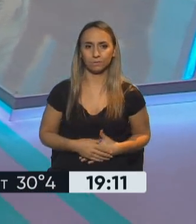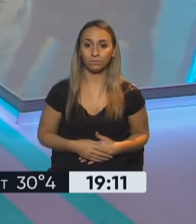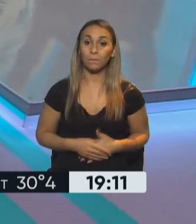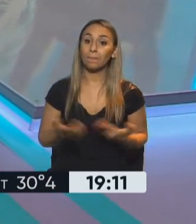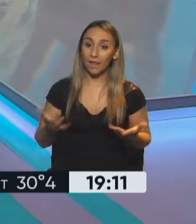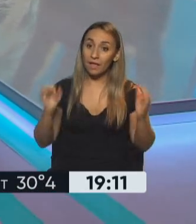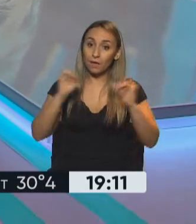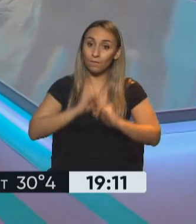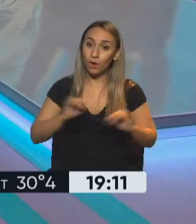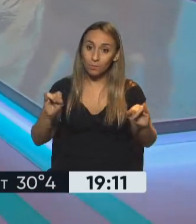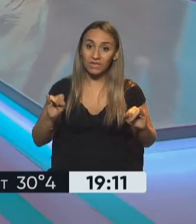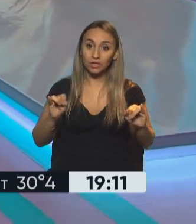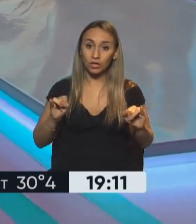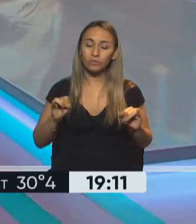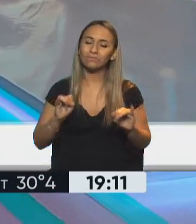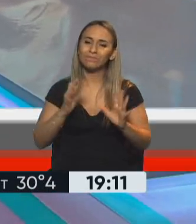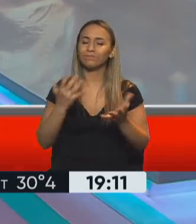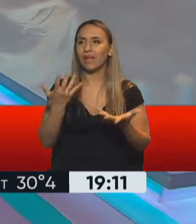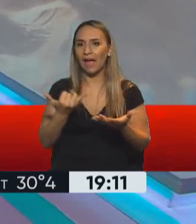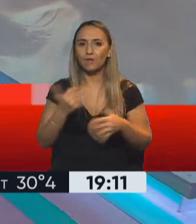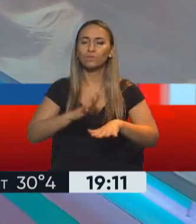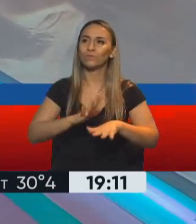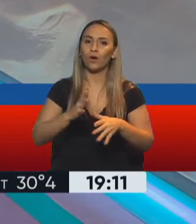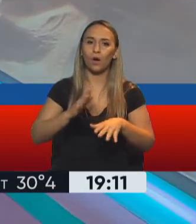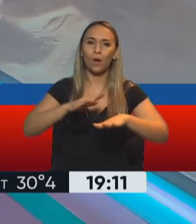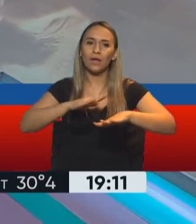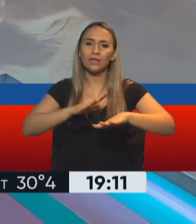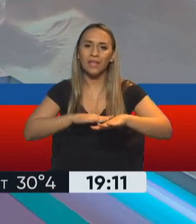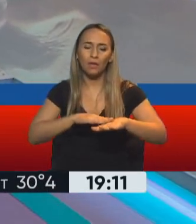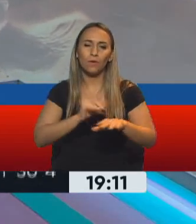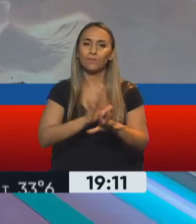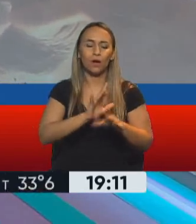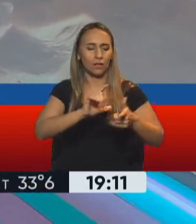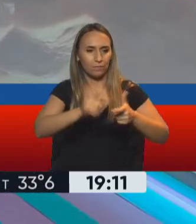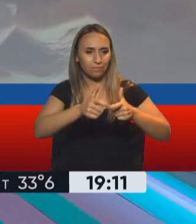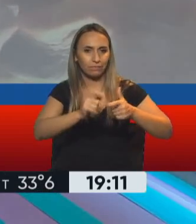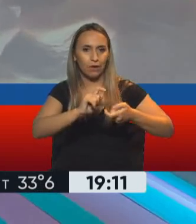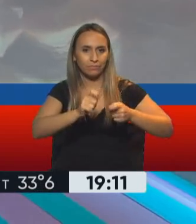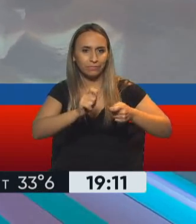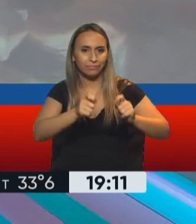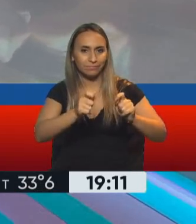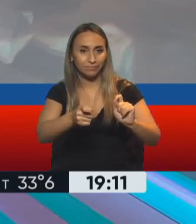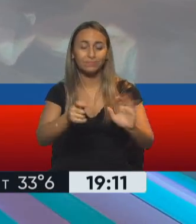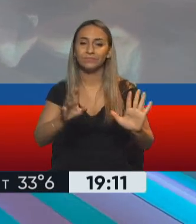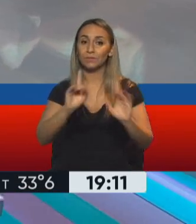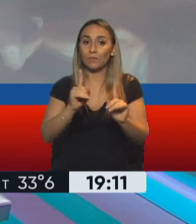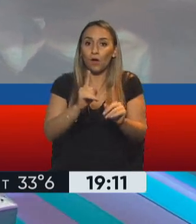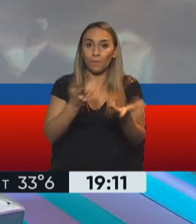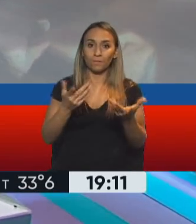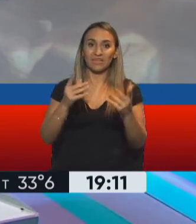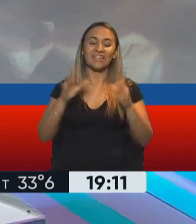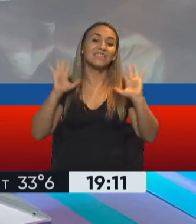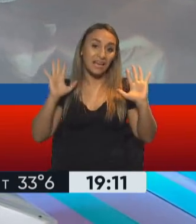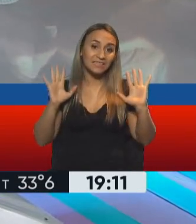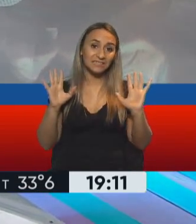teniendo su tiempo, ¿no? de maduración. Su dinámica. Exacto. En ese momento los colegas quizás no tenían los